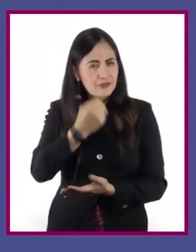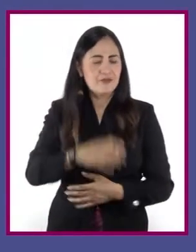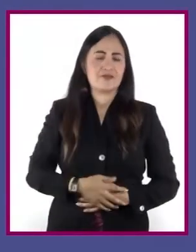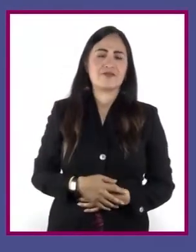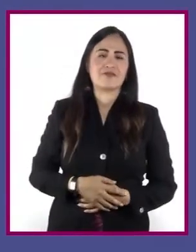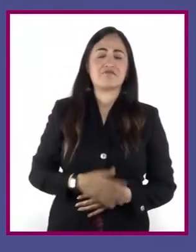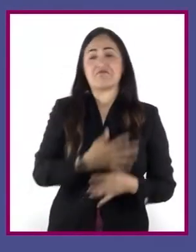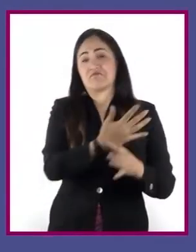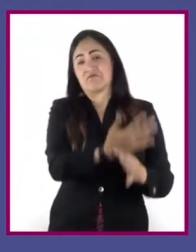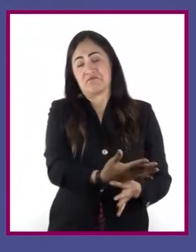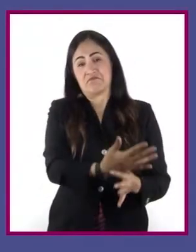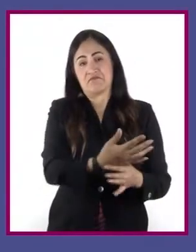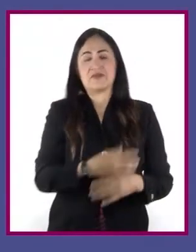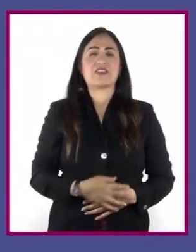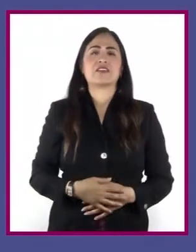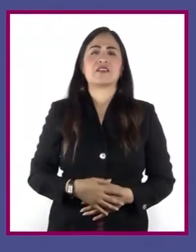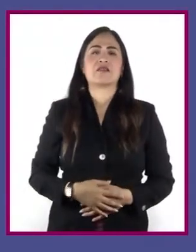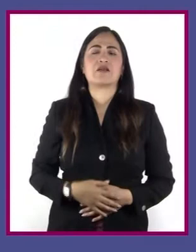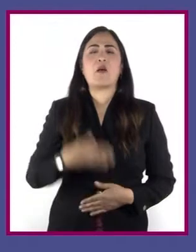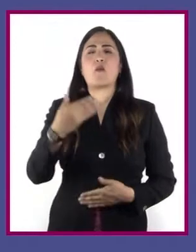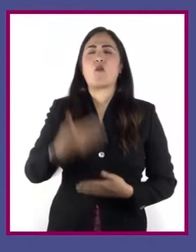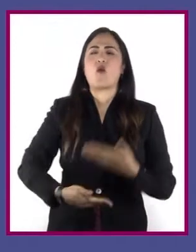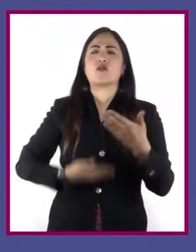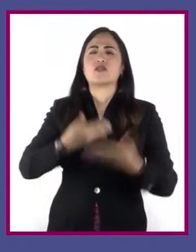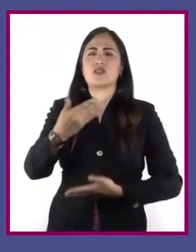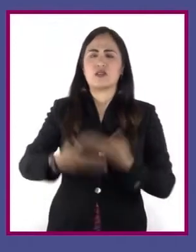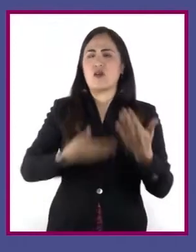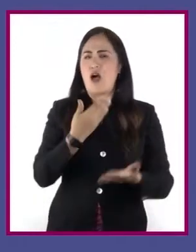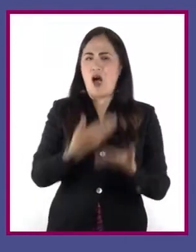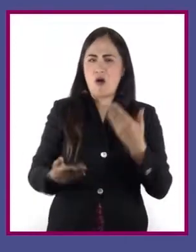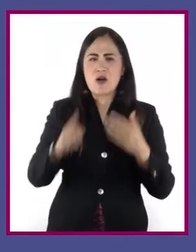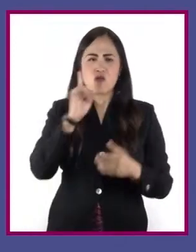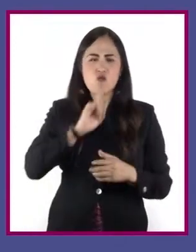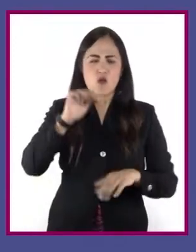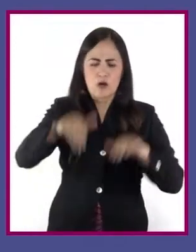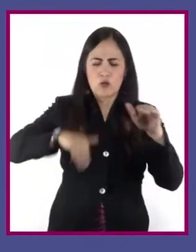Ella señala que el proceso para llegar a ser lo que es ahora